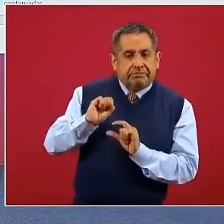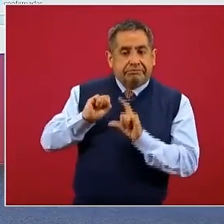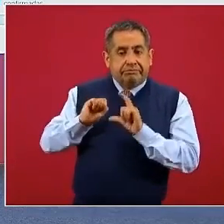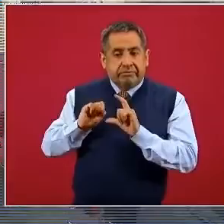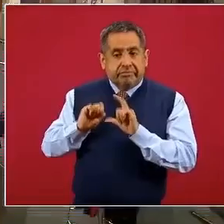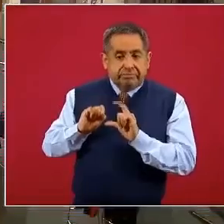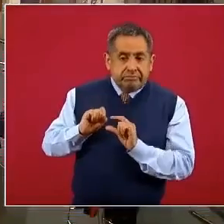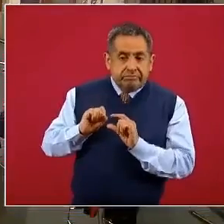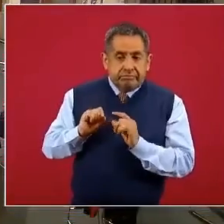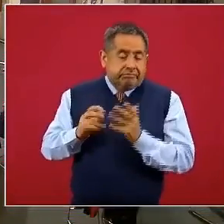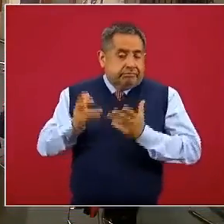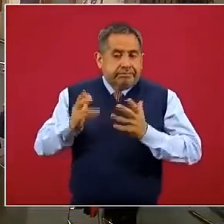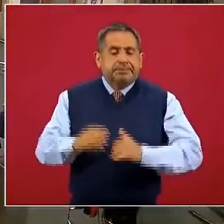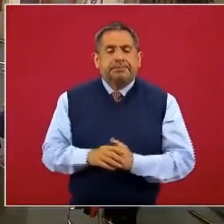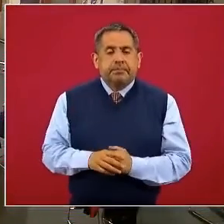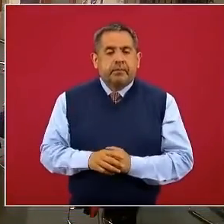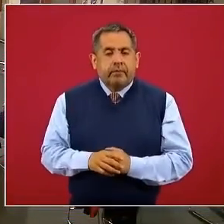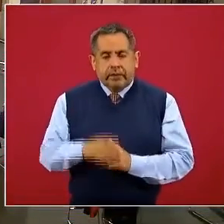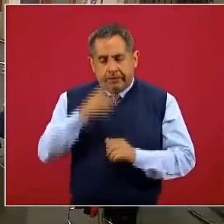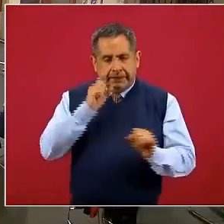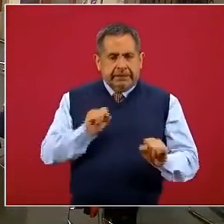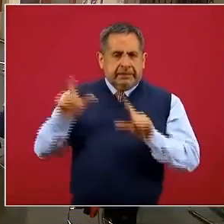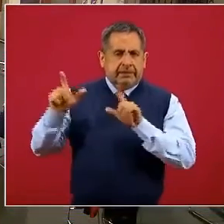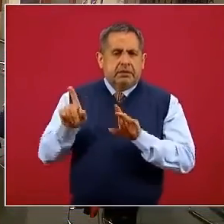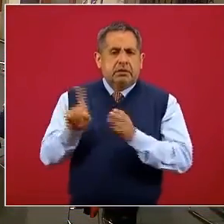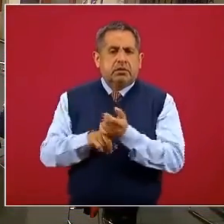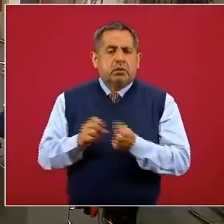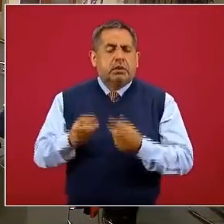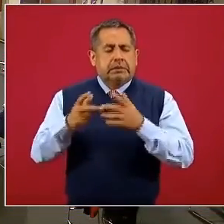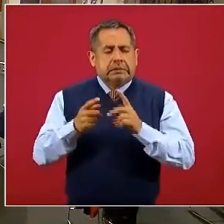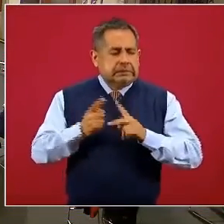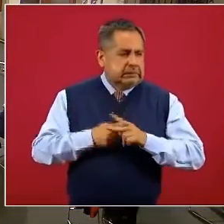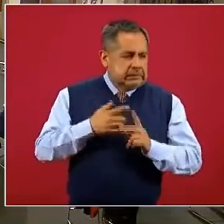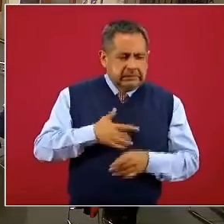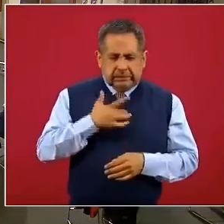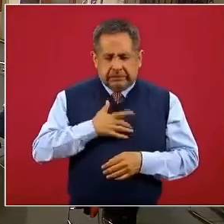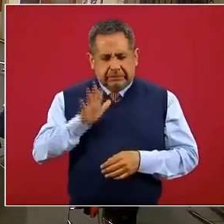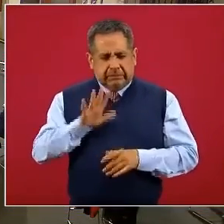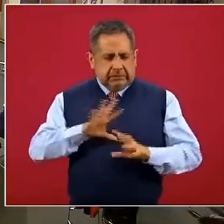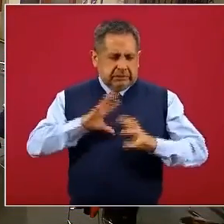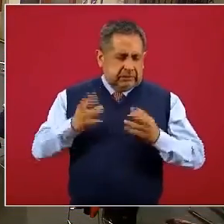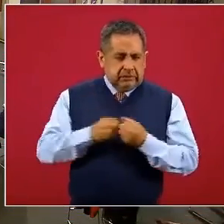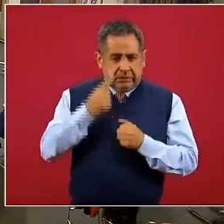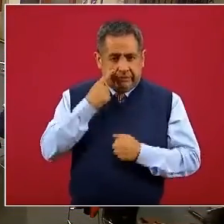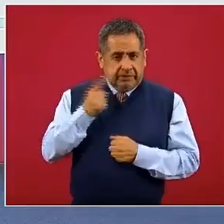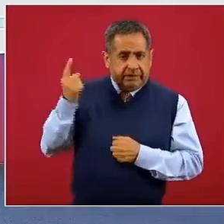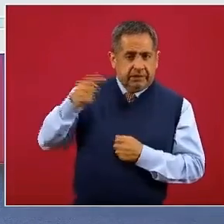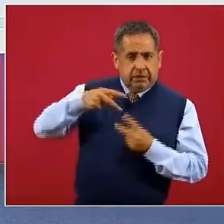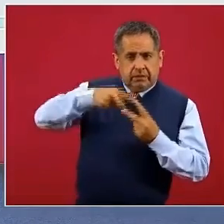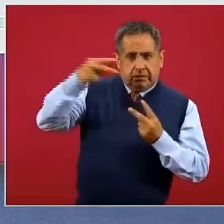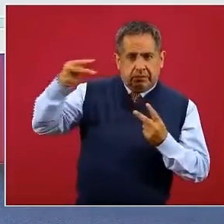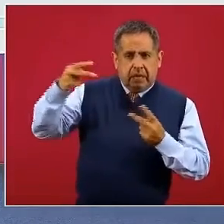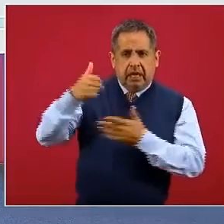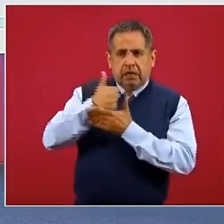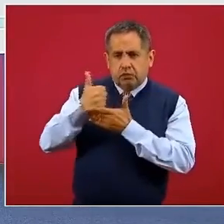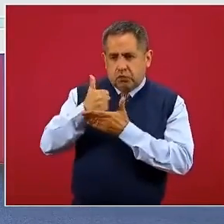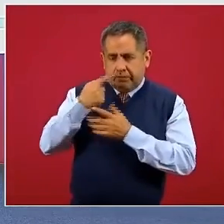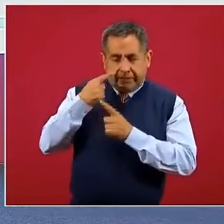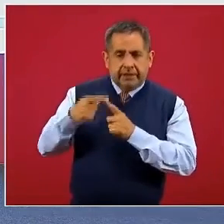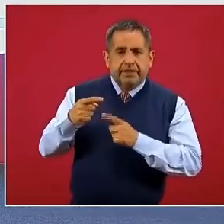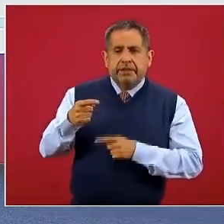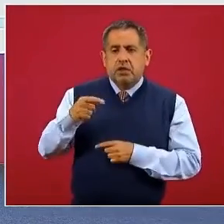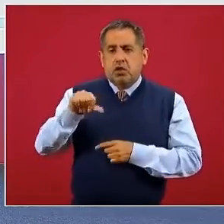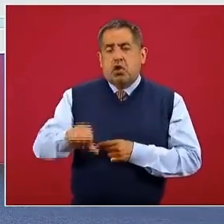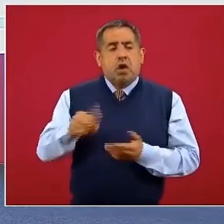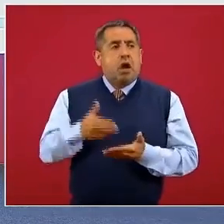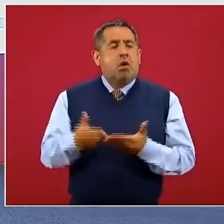Veamos la siguiente diapositiva, donde presentamos los casos estimados, que es precisamente la curva azul. Vemos que ya para el día